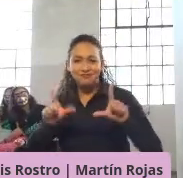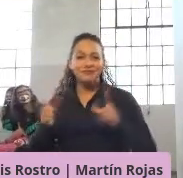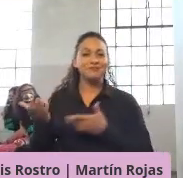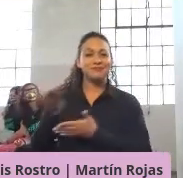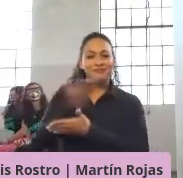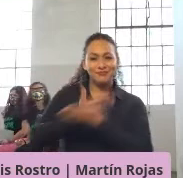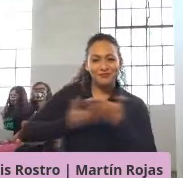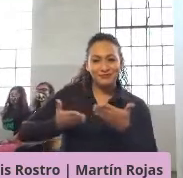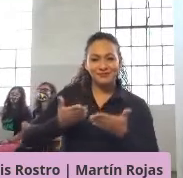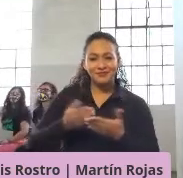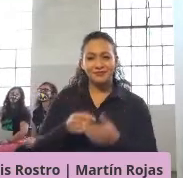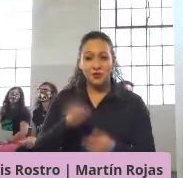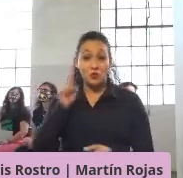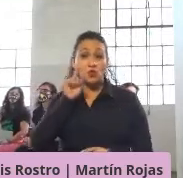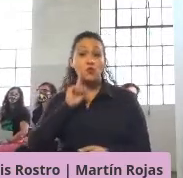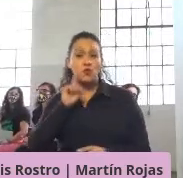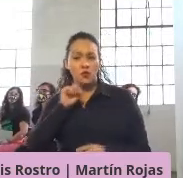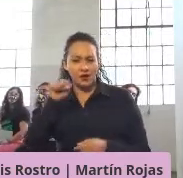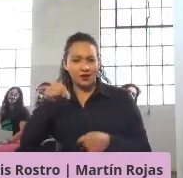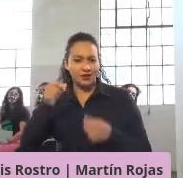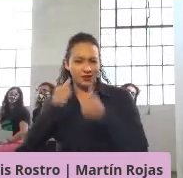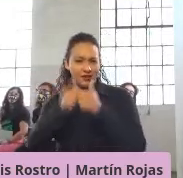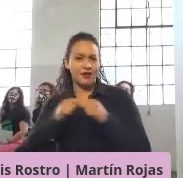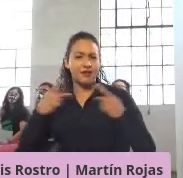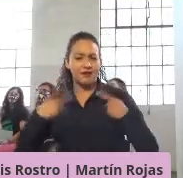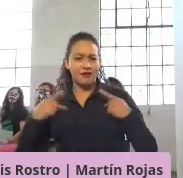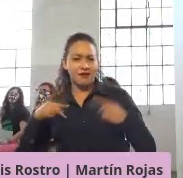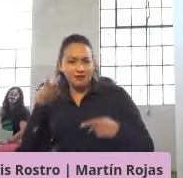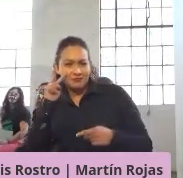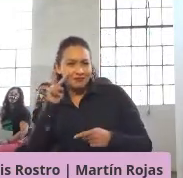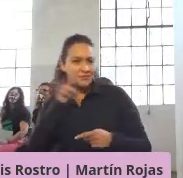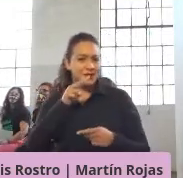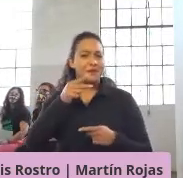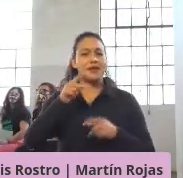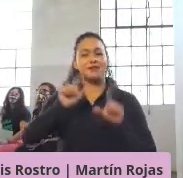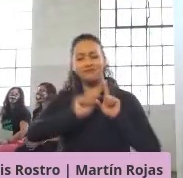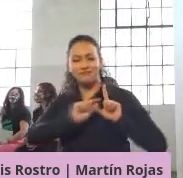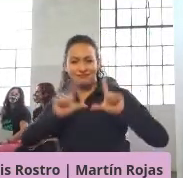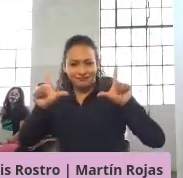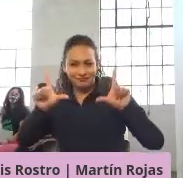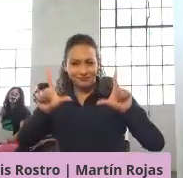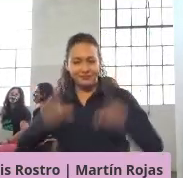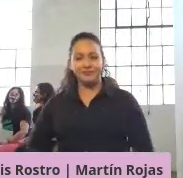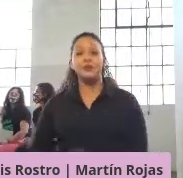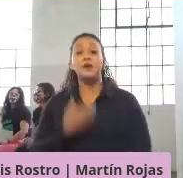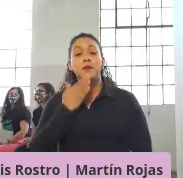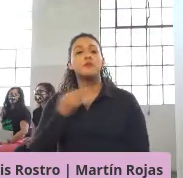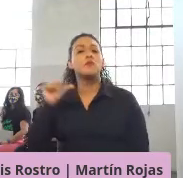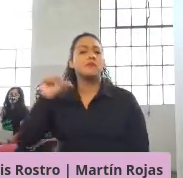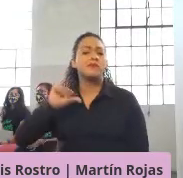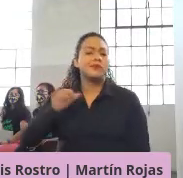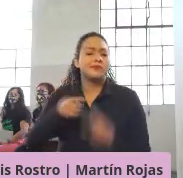lo puede ver por allá. Entonces, empezamos con luchadoras, ¿es